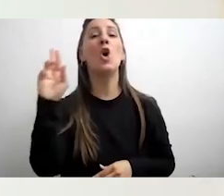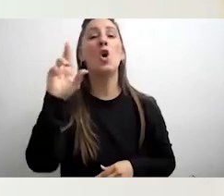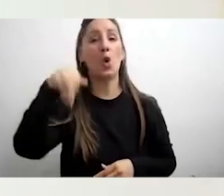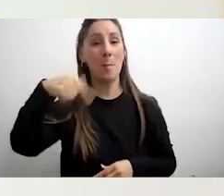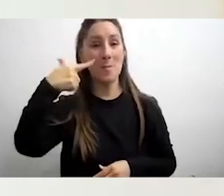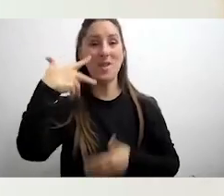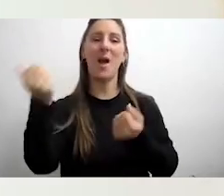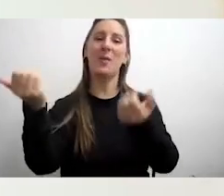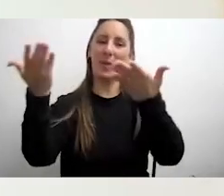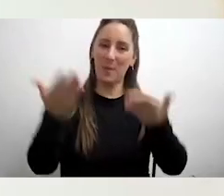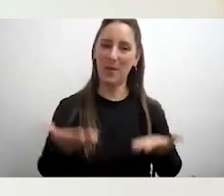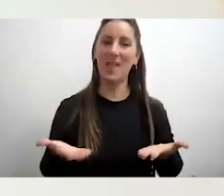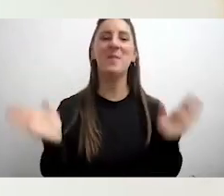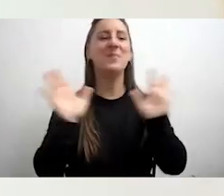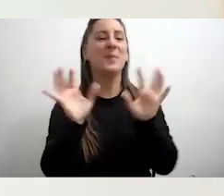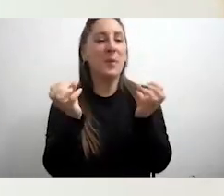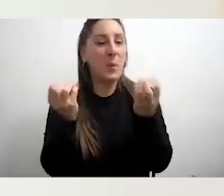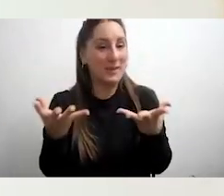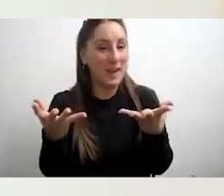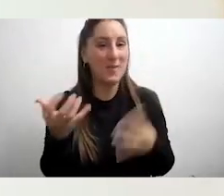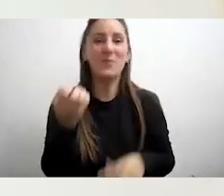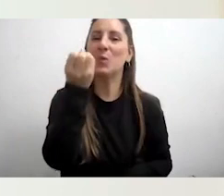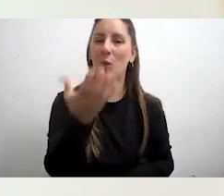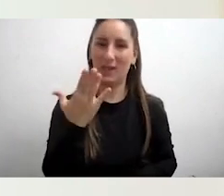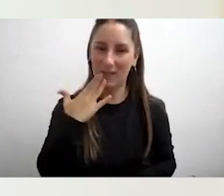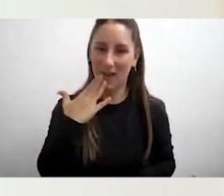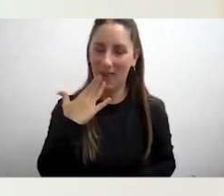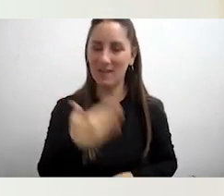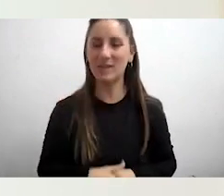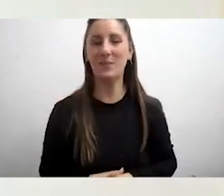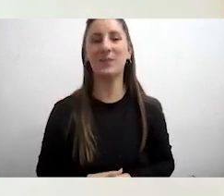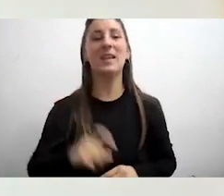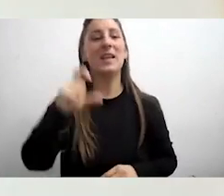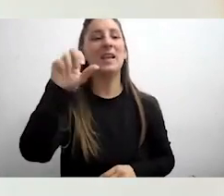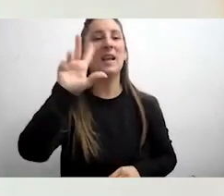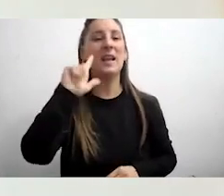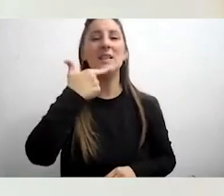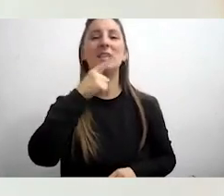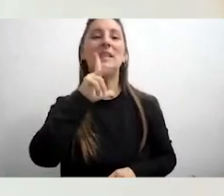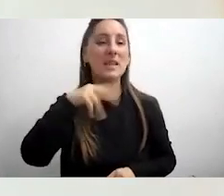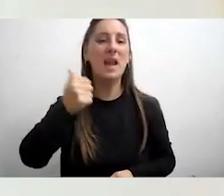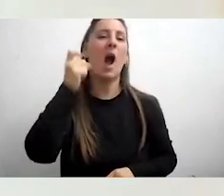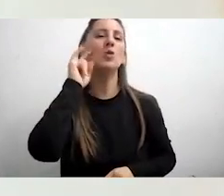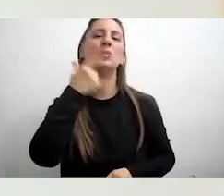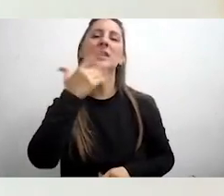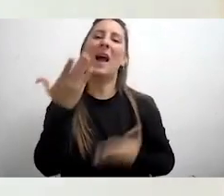¿Cómo les va? Muy buenas tardes. Muchas gracias, bueno, Cristina, Agustina por la